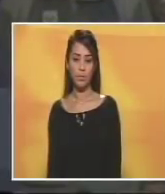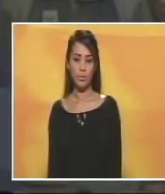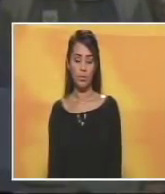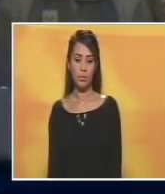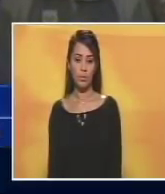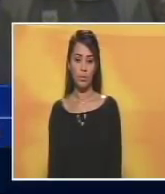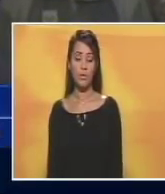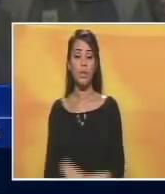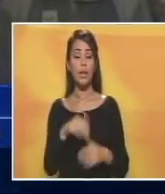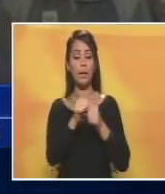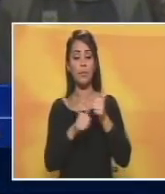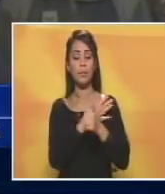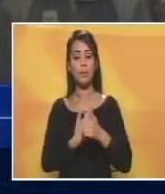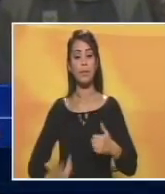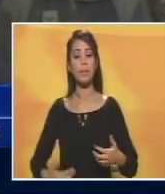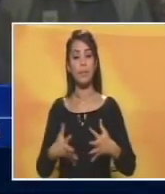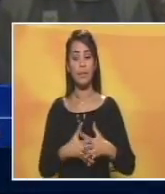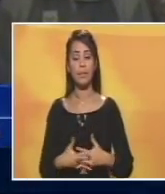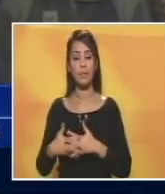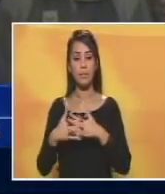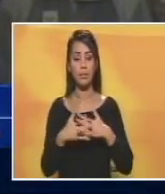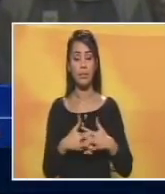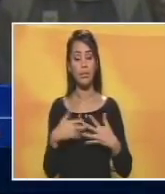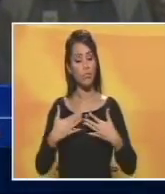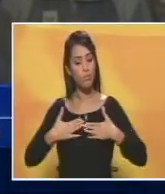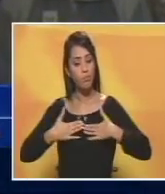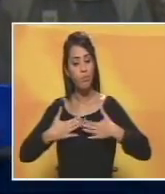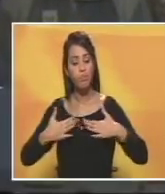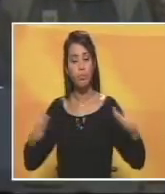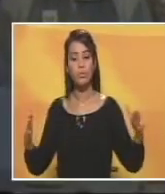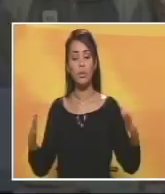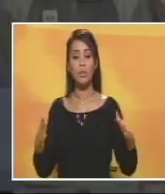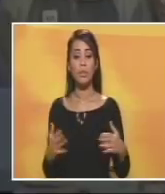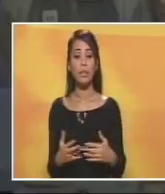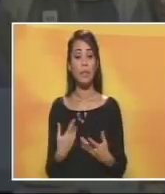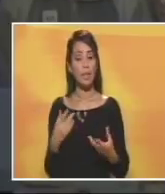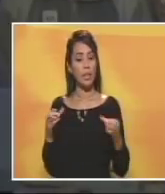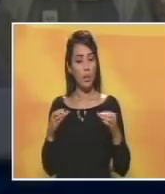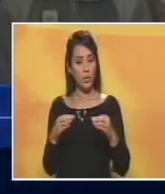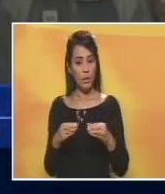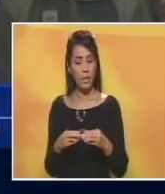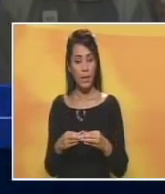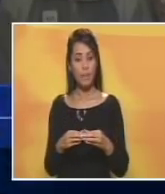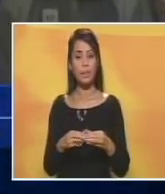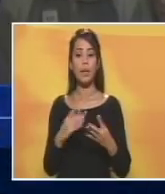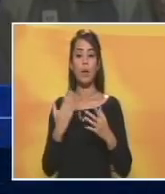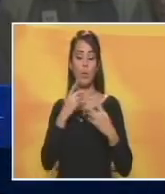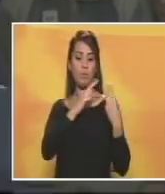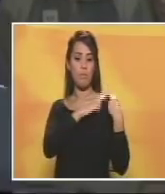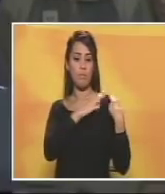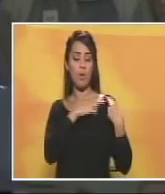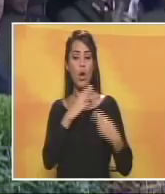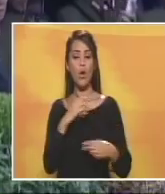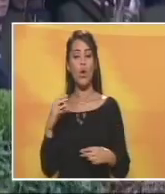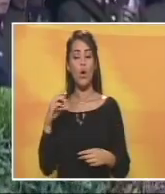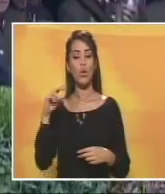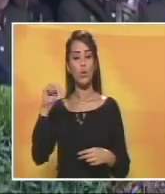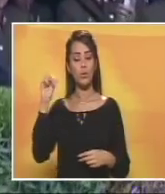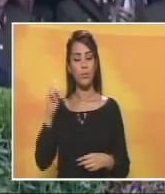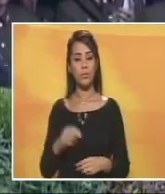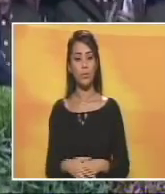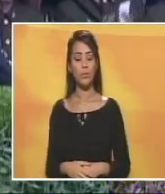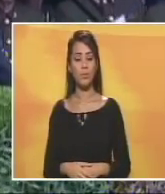El vicepresidente de Estados Unidos, Mike Pence, dejó abierta la posibilidad de reunirse con miembros de la delegación norcoreana, con la